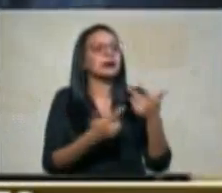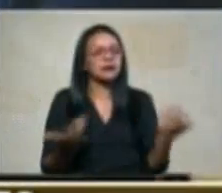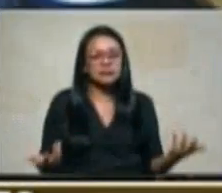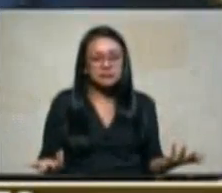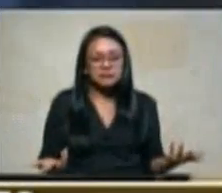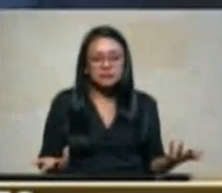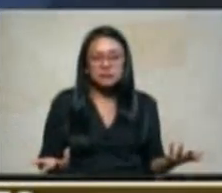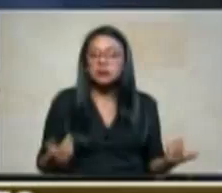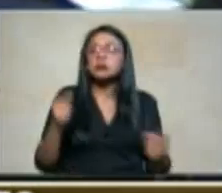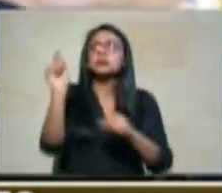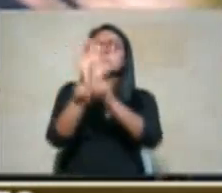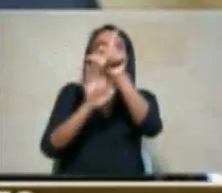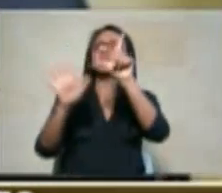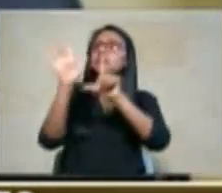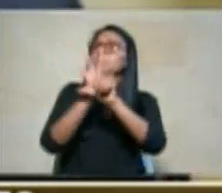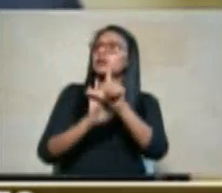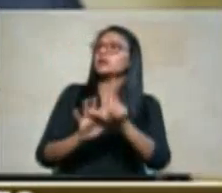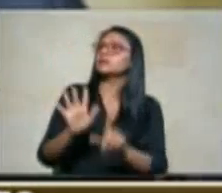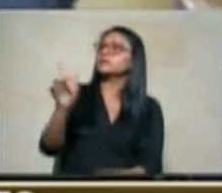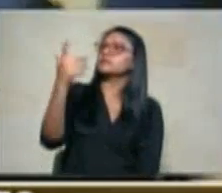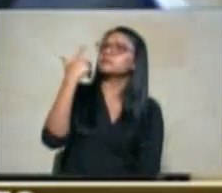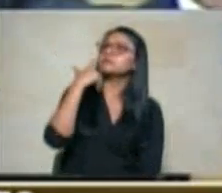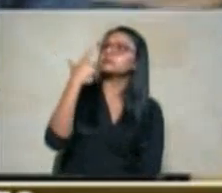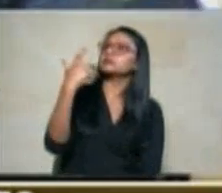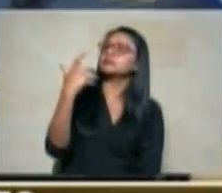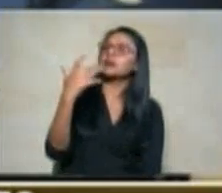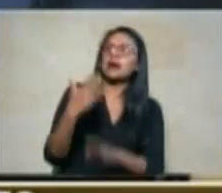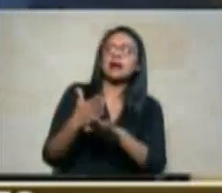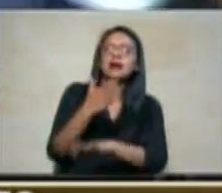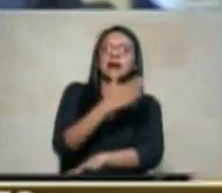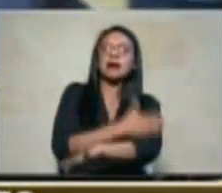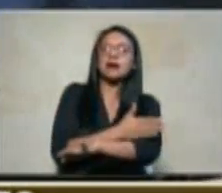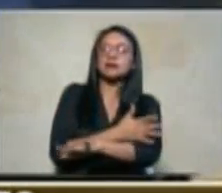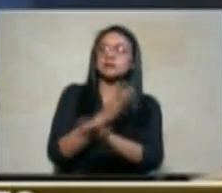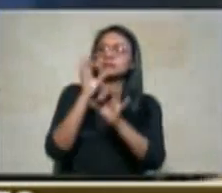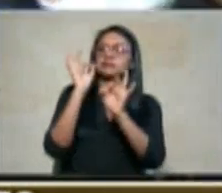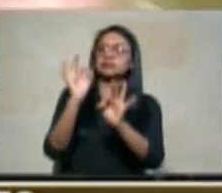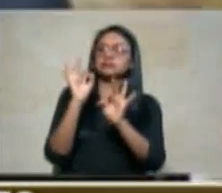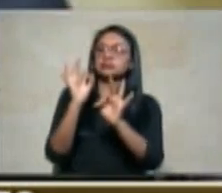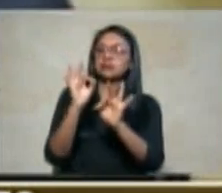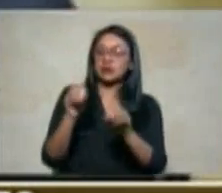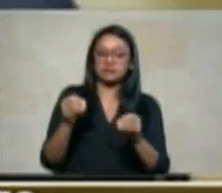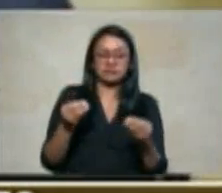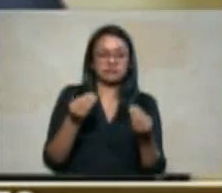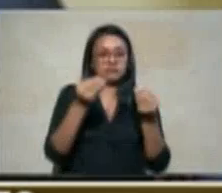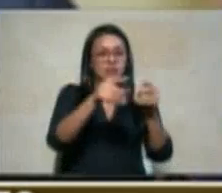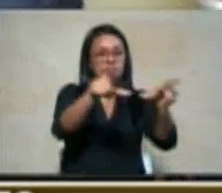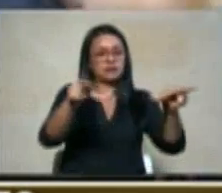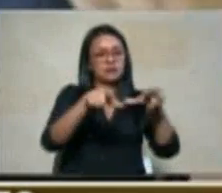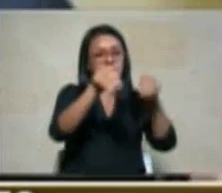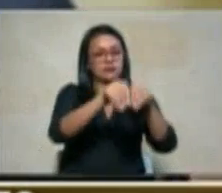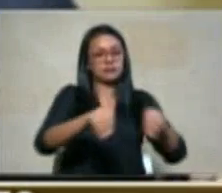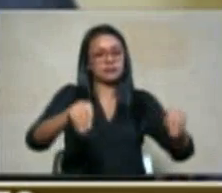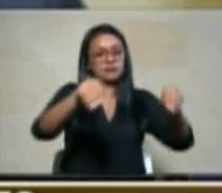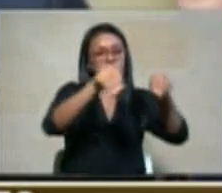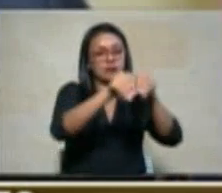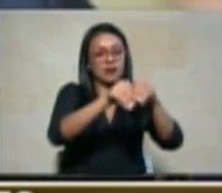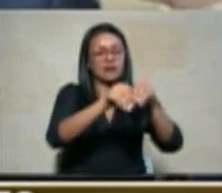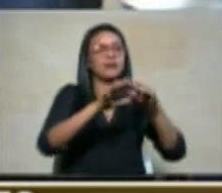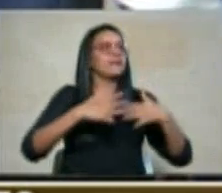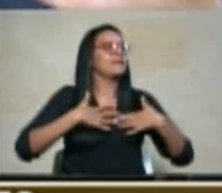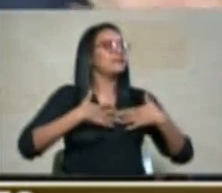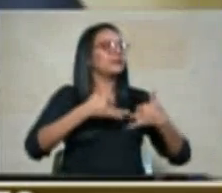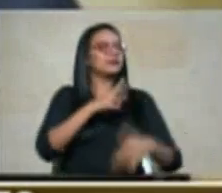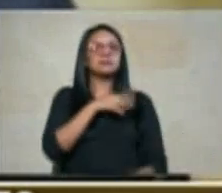Y esos videos, pues por supuesto, a quien le acaban de entregar o titular una tierra, pues lo único que tiene que estar es